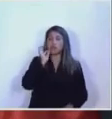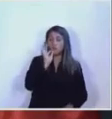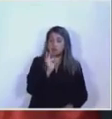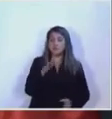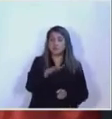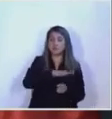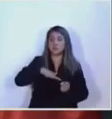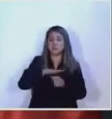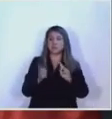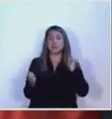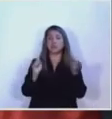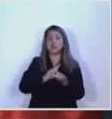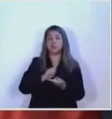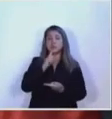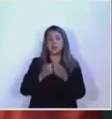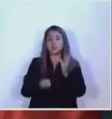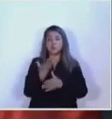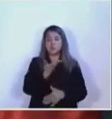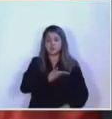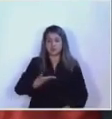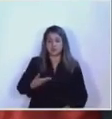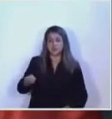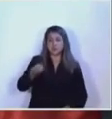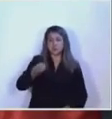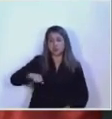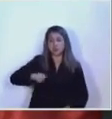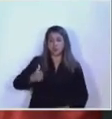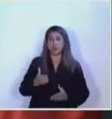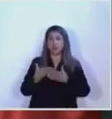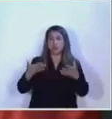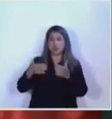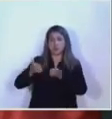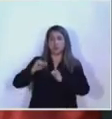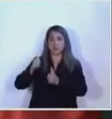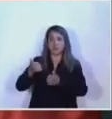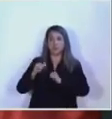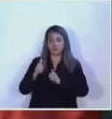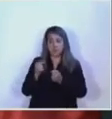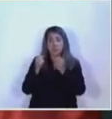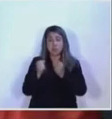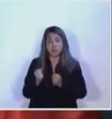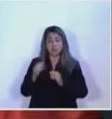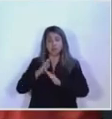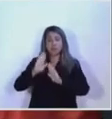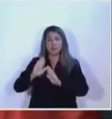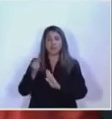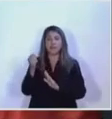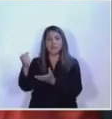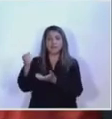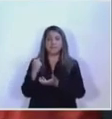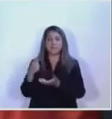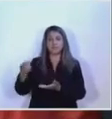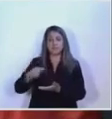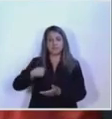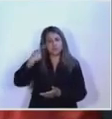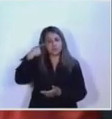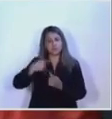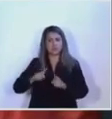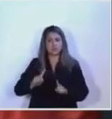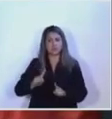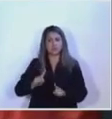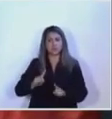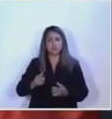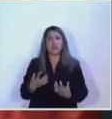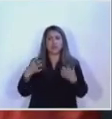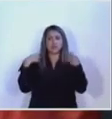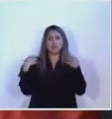escenario de cambios que instala un nuevo presidente electo joven y con grandes desafíos puede frenar la inversión. Yo pienso lo contrario. Si asumimos